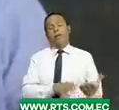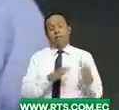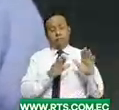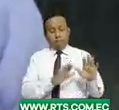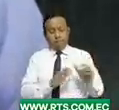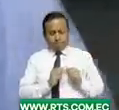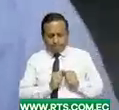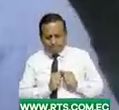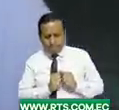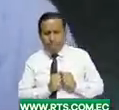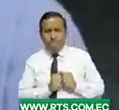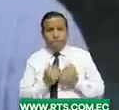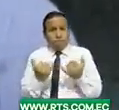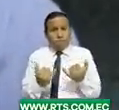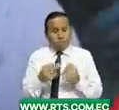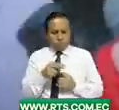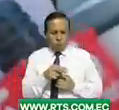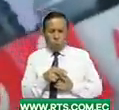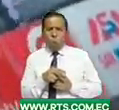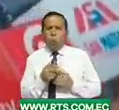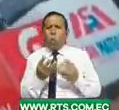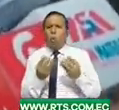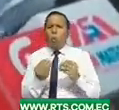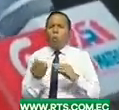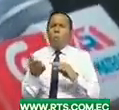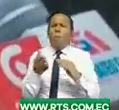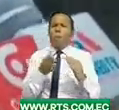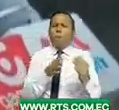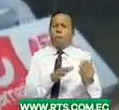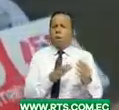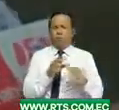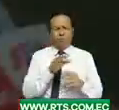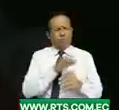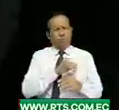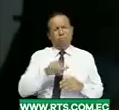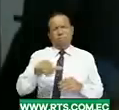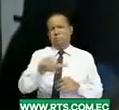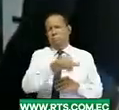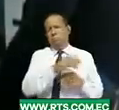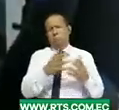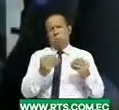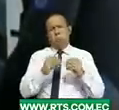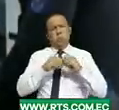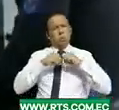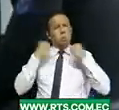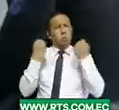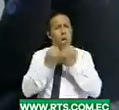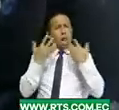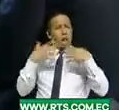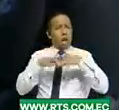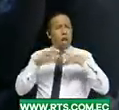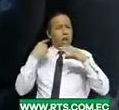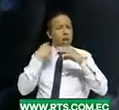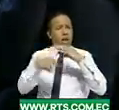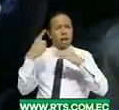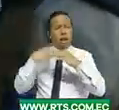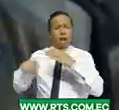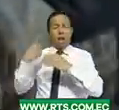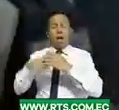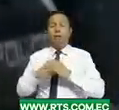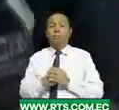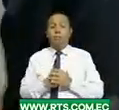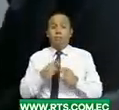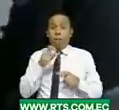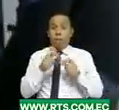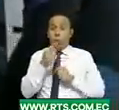muerte que vemos a diario en redes sociales. En medio del asombro de los curiosos, los cuerpos fueron levantados y llevados al